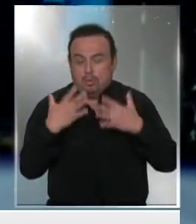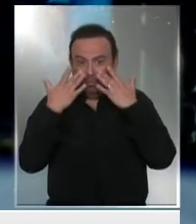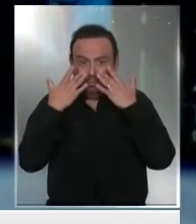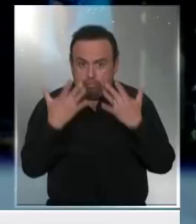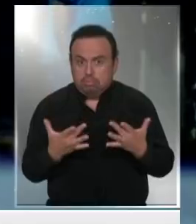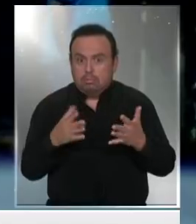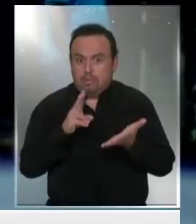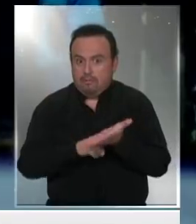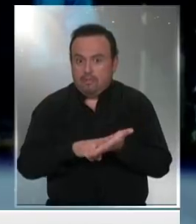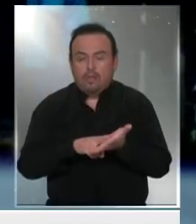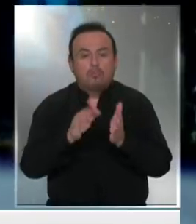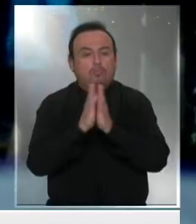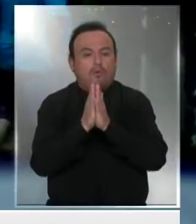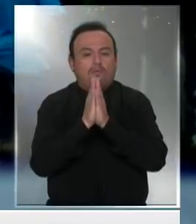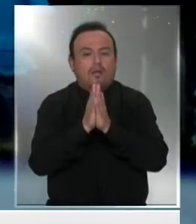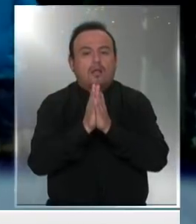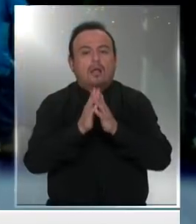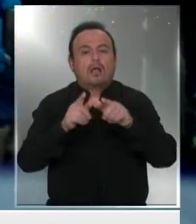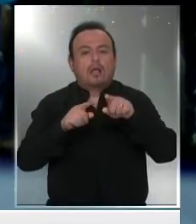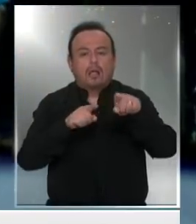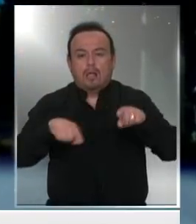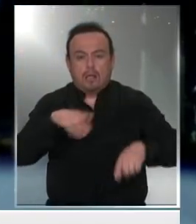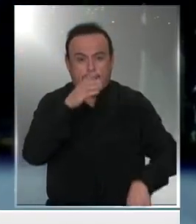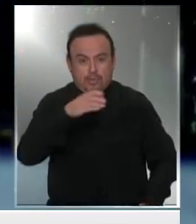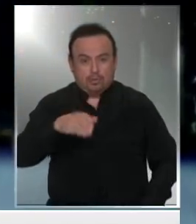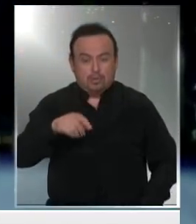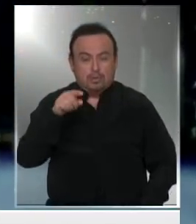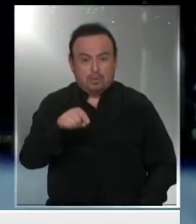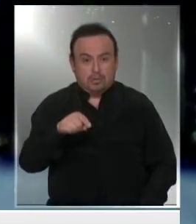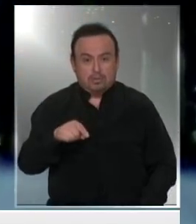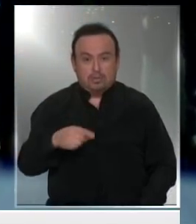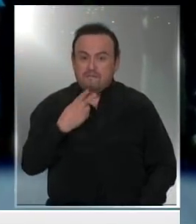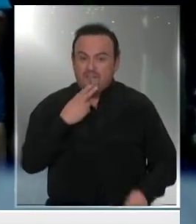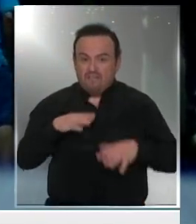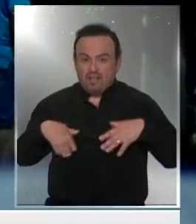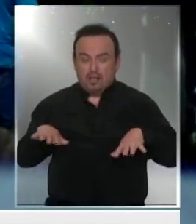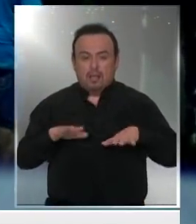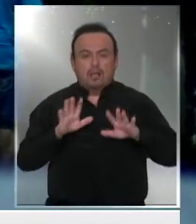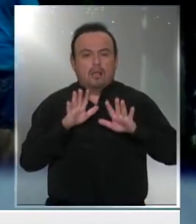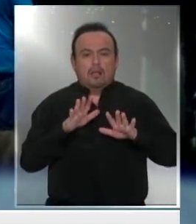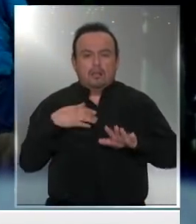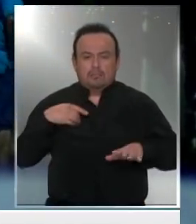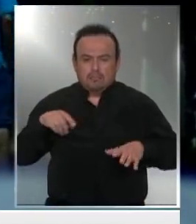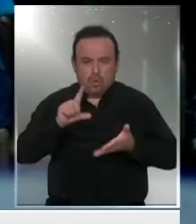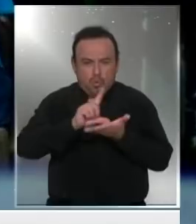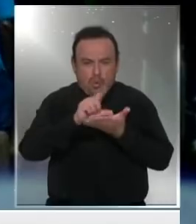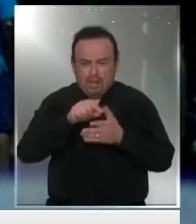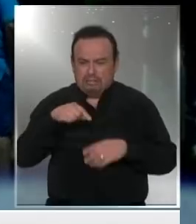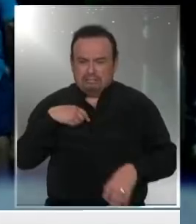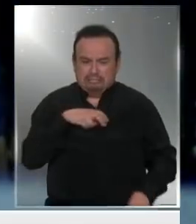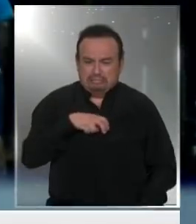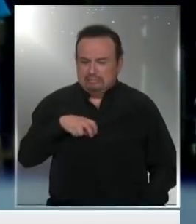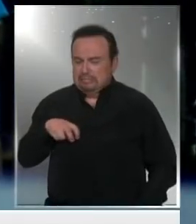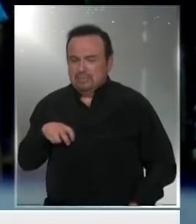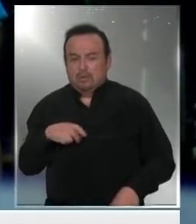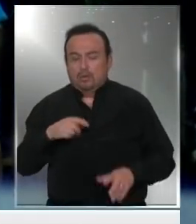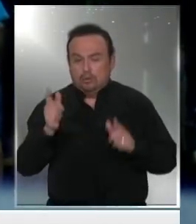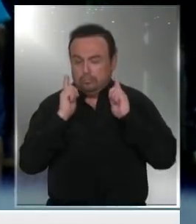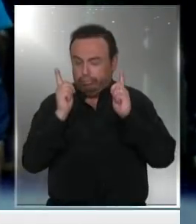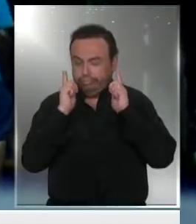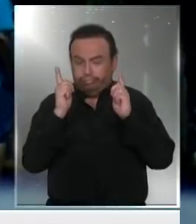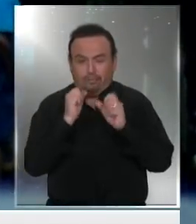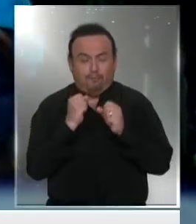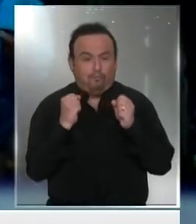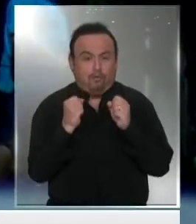que también hacer la recomendación, el llamado a las personas que se encuentran acá, que por favor traten de evitar la zona porque se escuchan de verdad realmente muchos